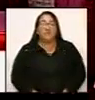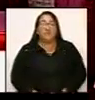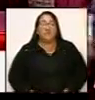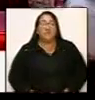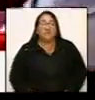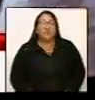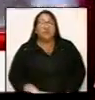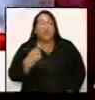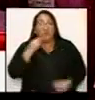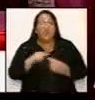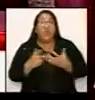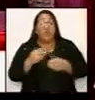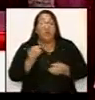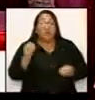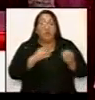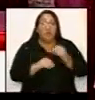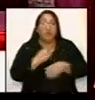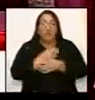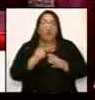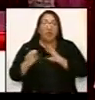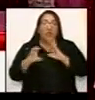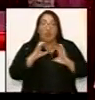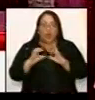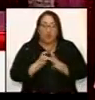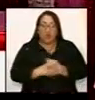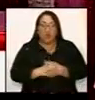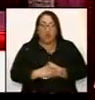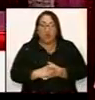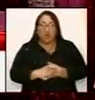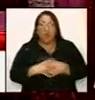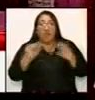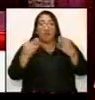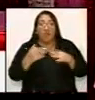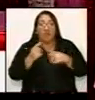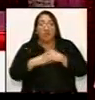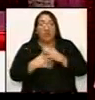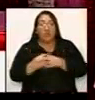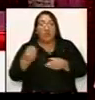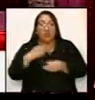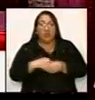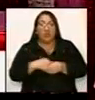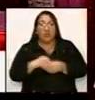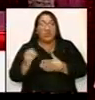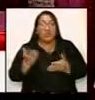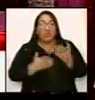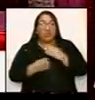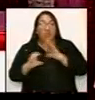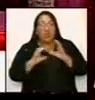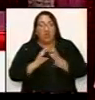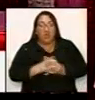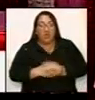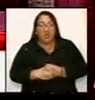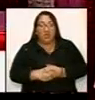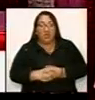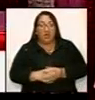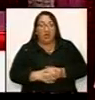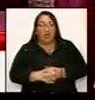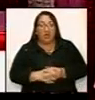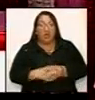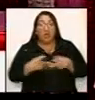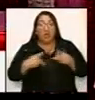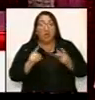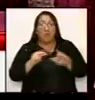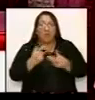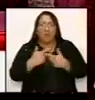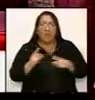es implementar los sistemas de telecomunicaciones fronterizas para la integración de la oferta de servicios de telecomunicaciones, permitiendo la